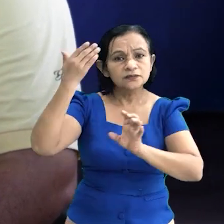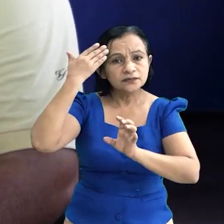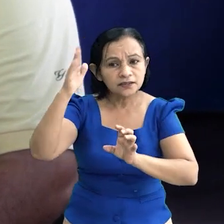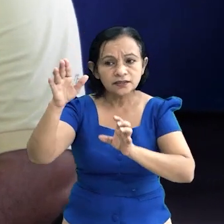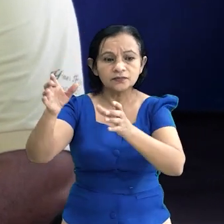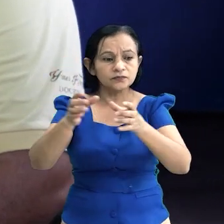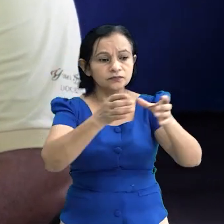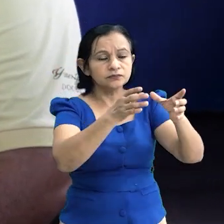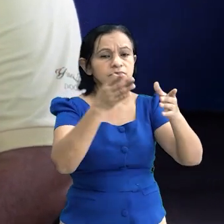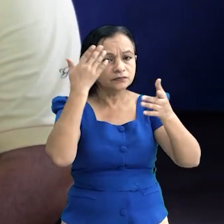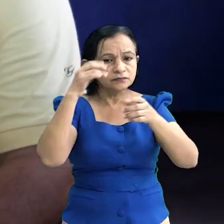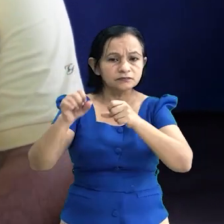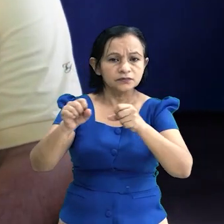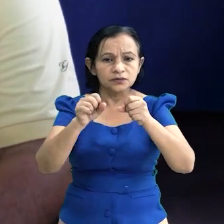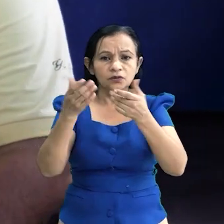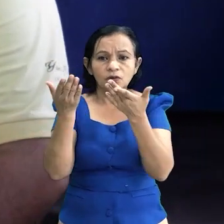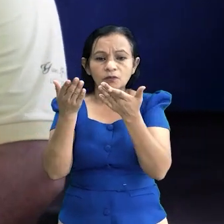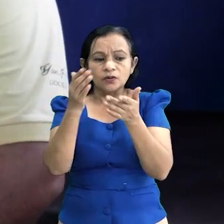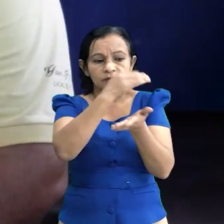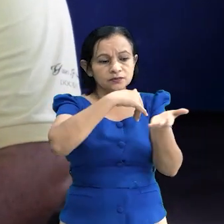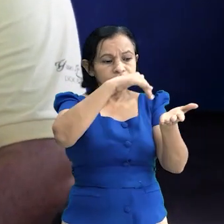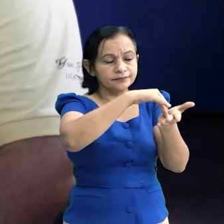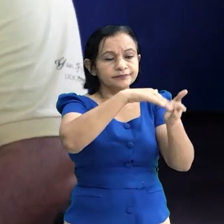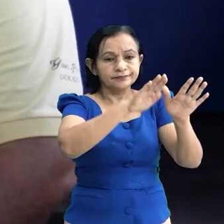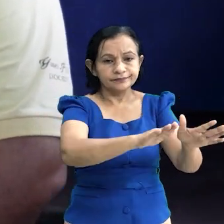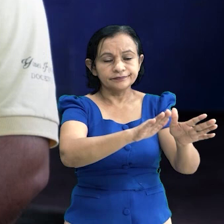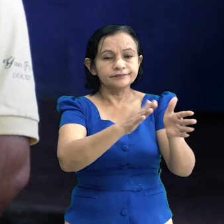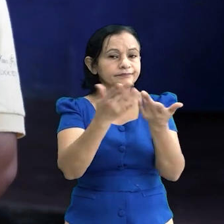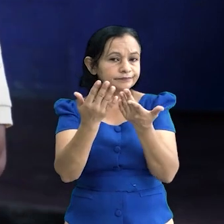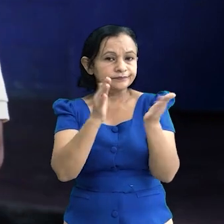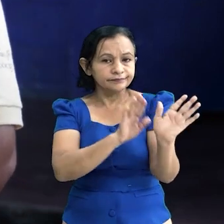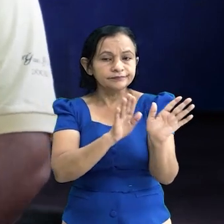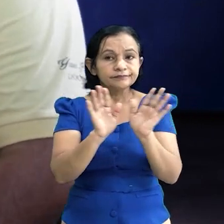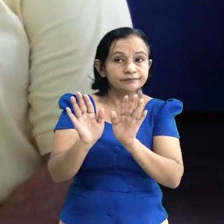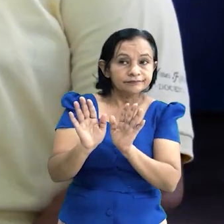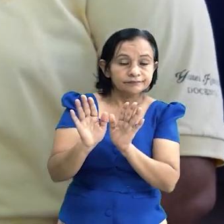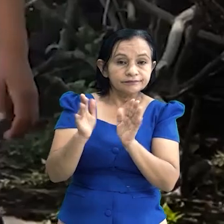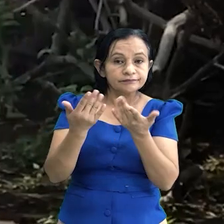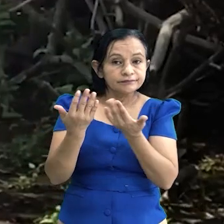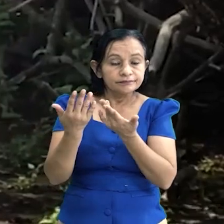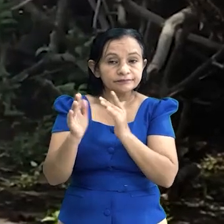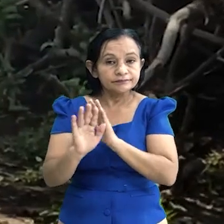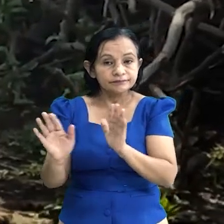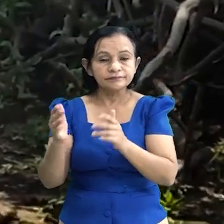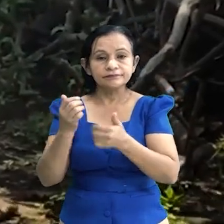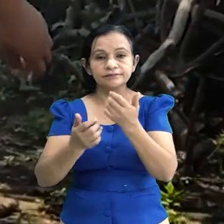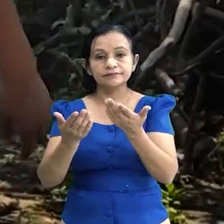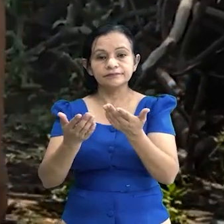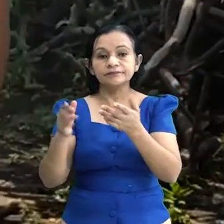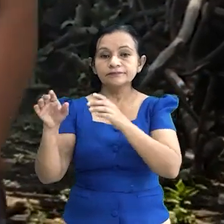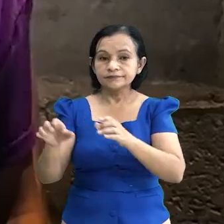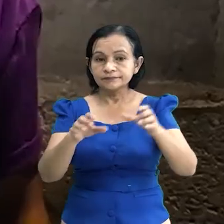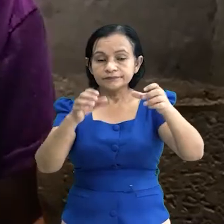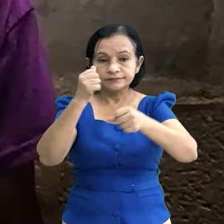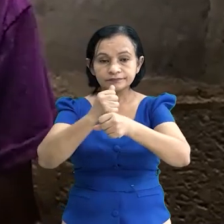al momento de un sismo, cómo salir a la zona de seguridad y estar ahí para mientras pasa la amenaza. Estas